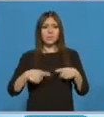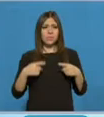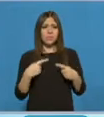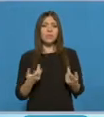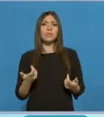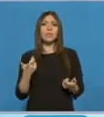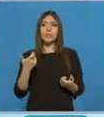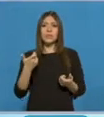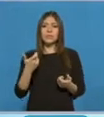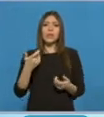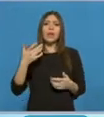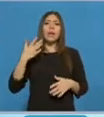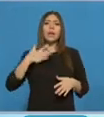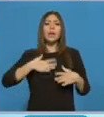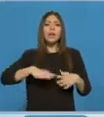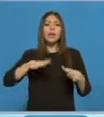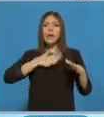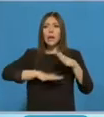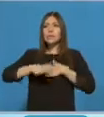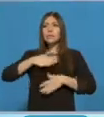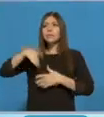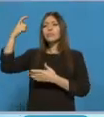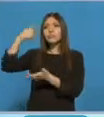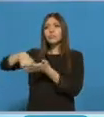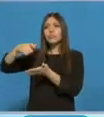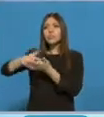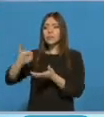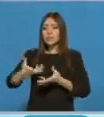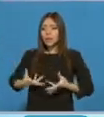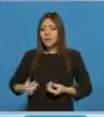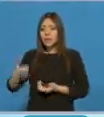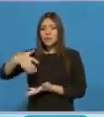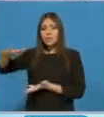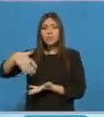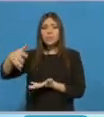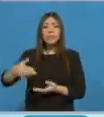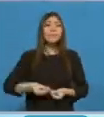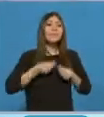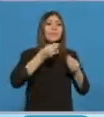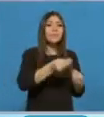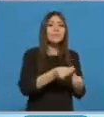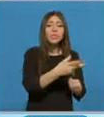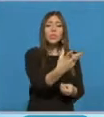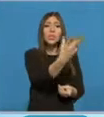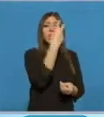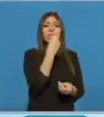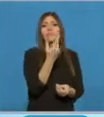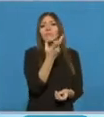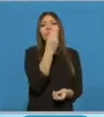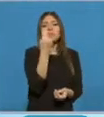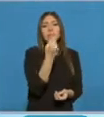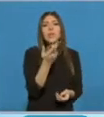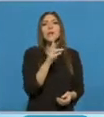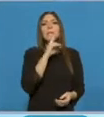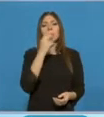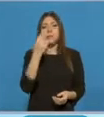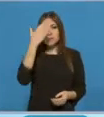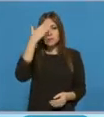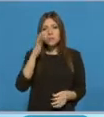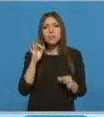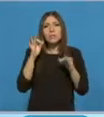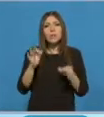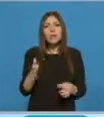sí, gastamos energía y gastamos también dinero en artículos que no son necesarios. Mejor llevar algo